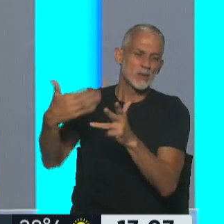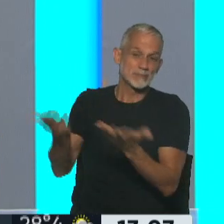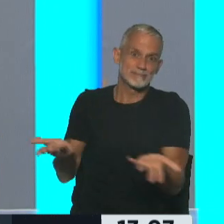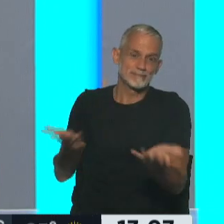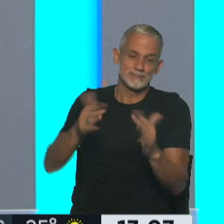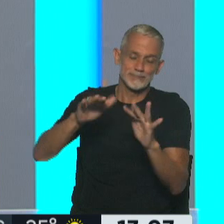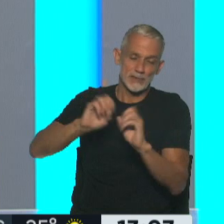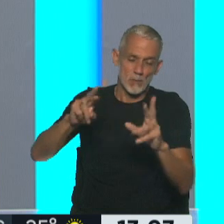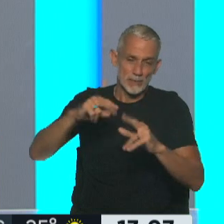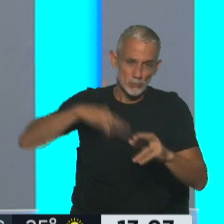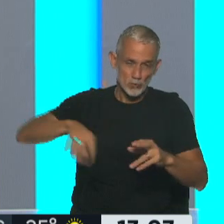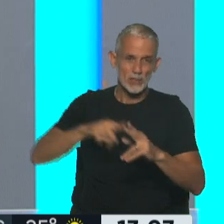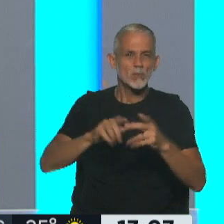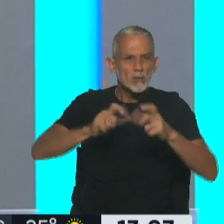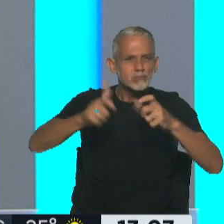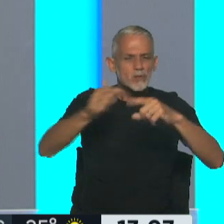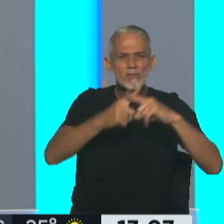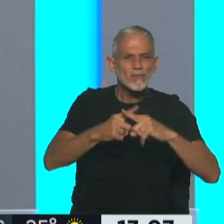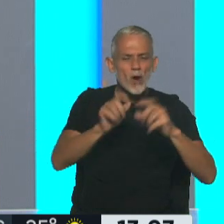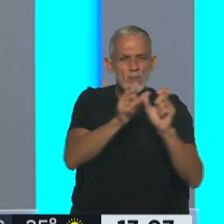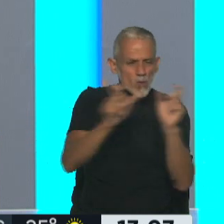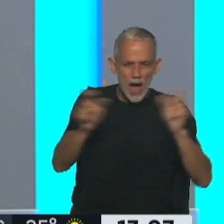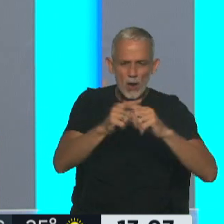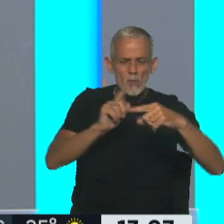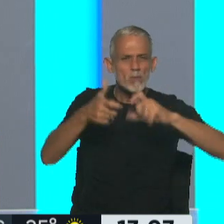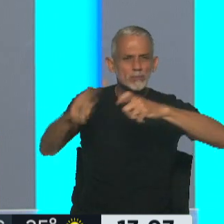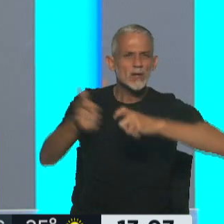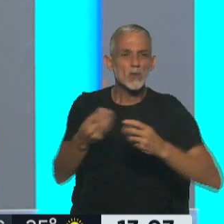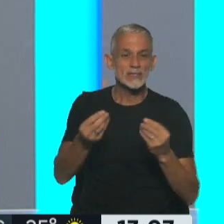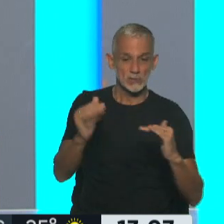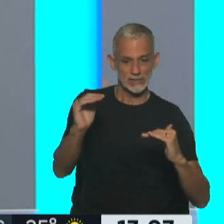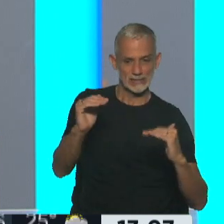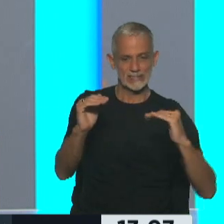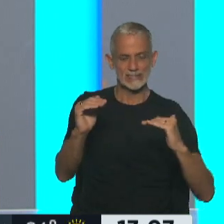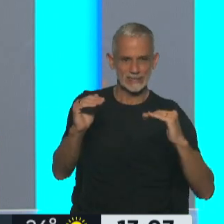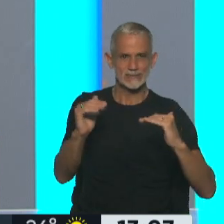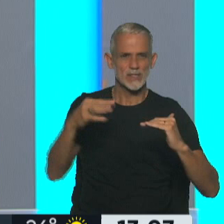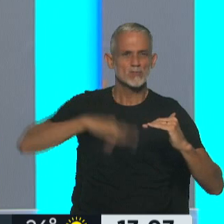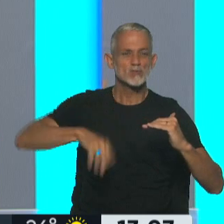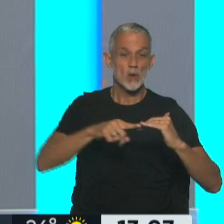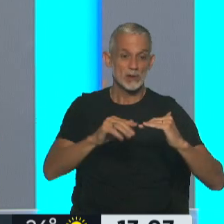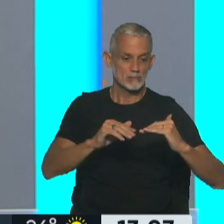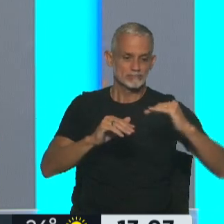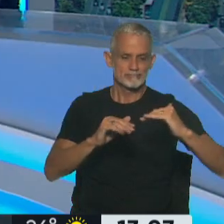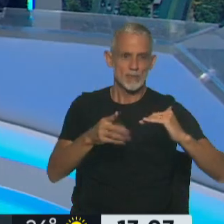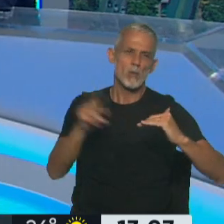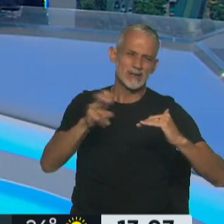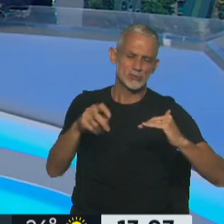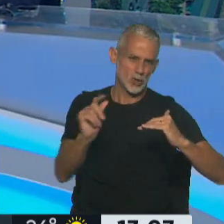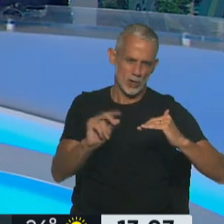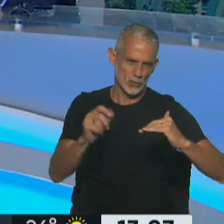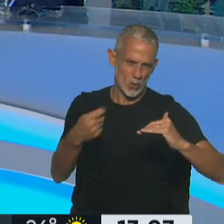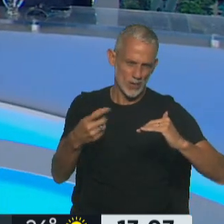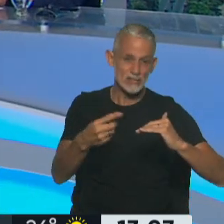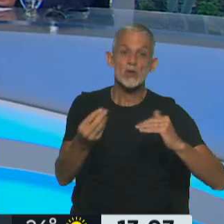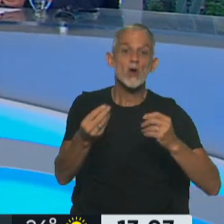la fórmula de movilidad tiene que ver con de qué manera van a llegar, digamos, las jubilaciones o las pensiones a cada